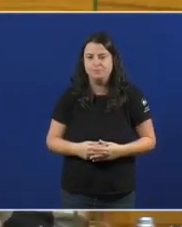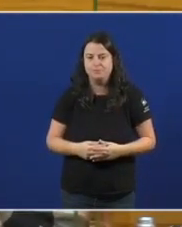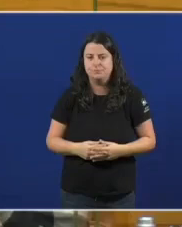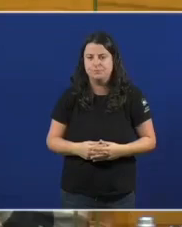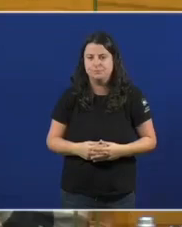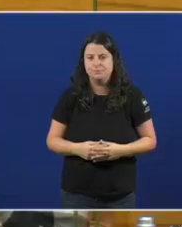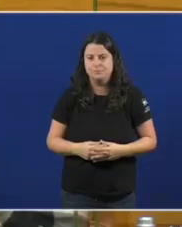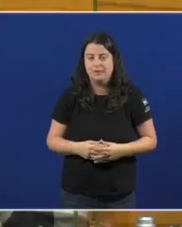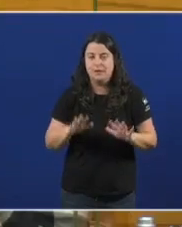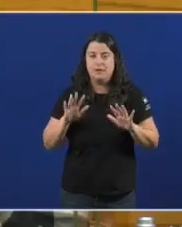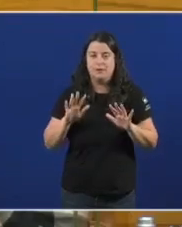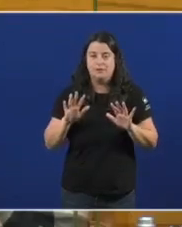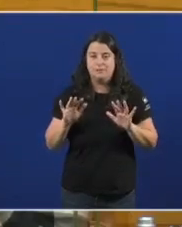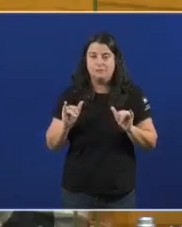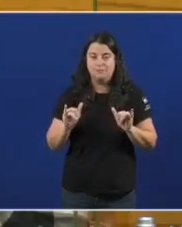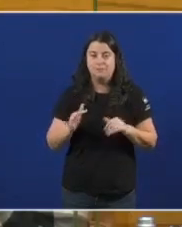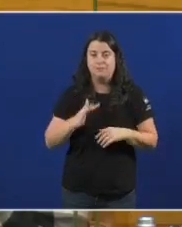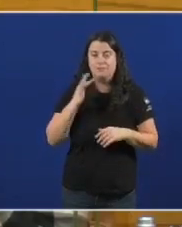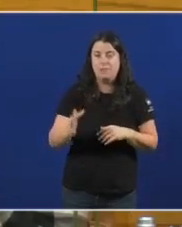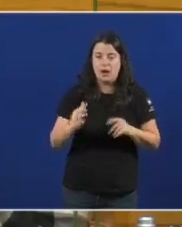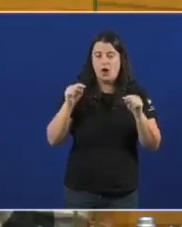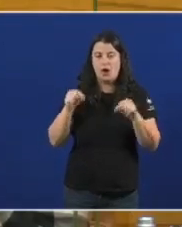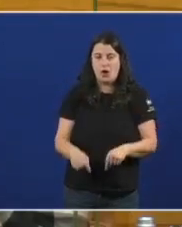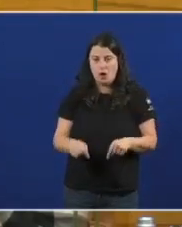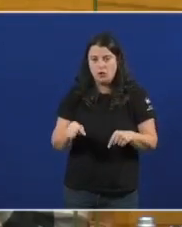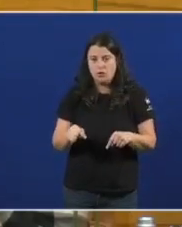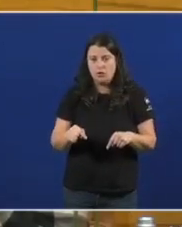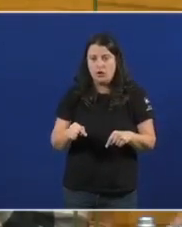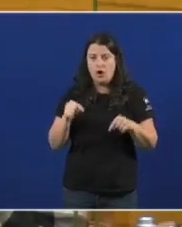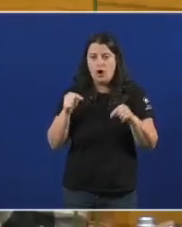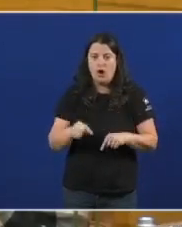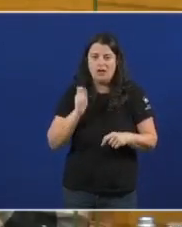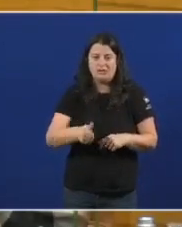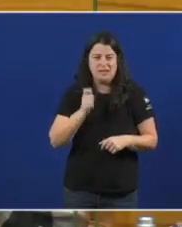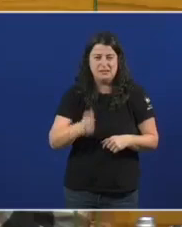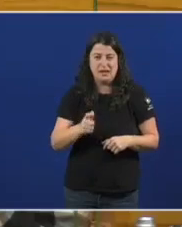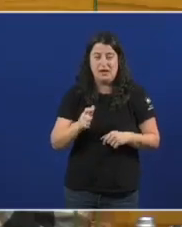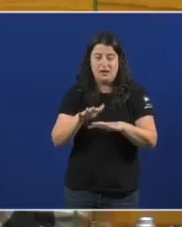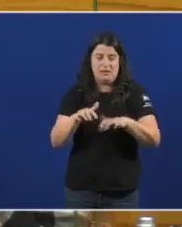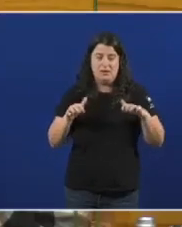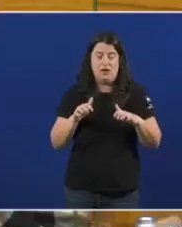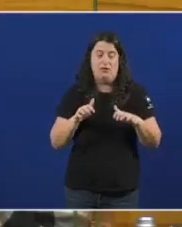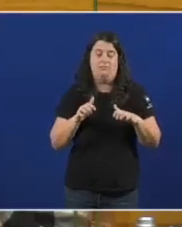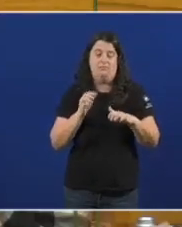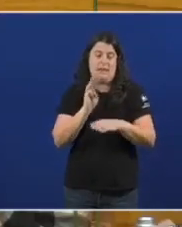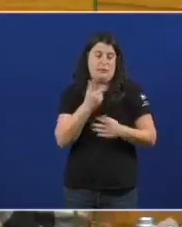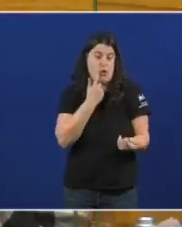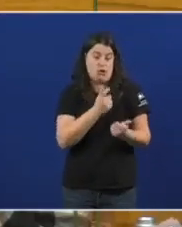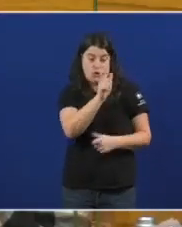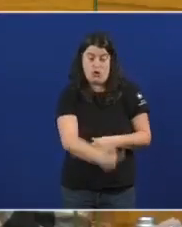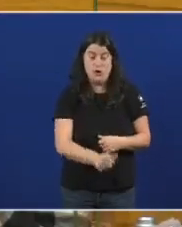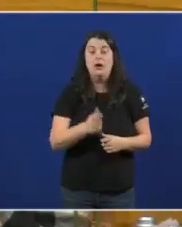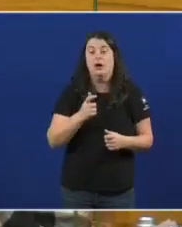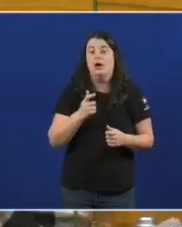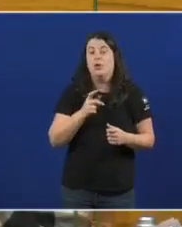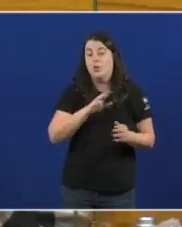E sí, supoño que, ademais, hoxe volveremos a ver o que se repite en case todas as sesións de control, que no seu último